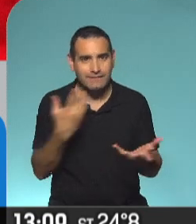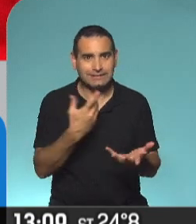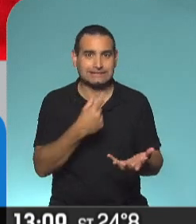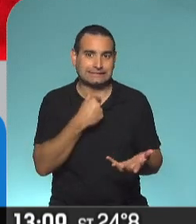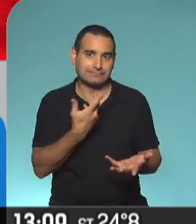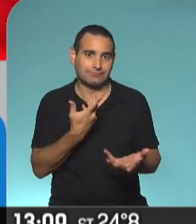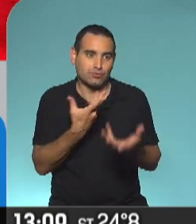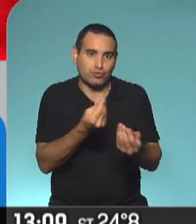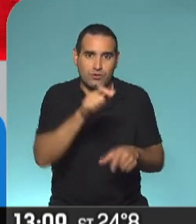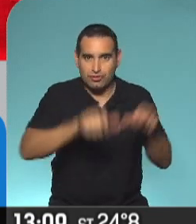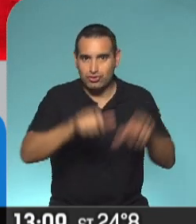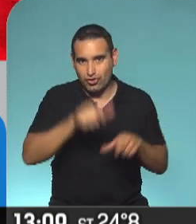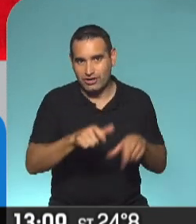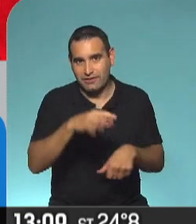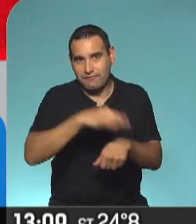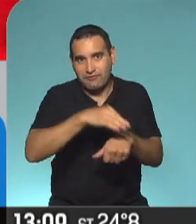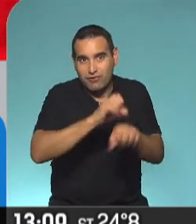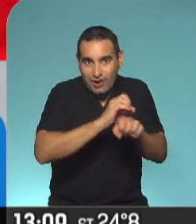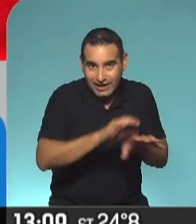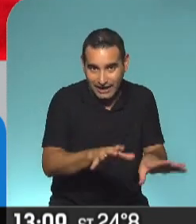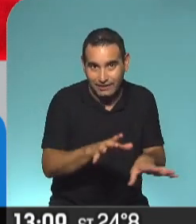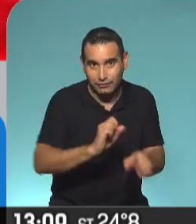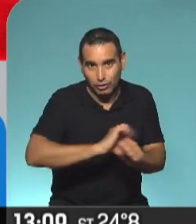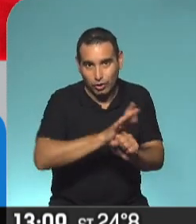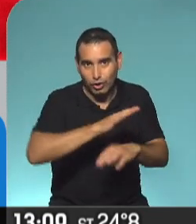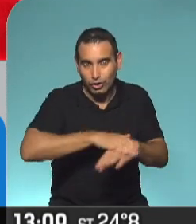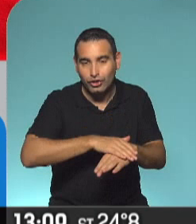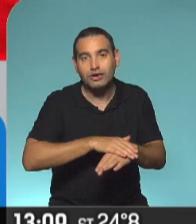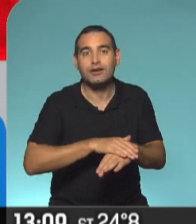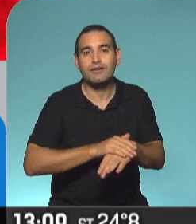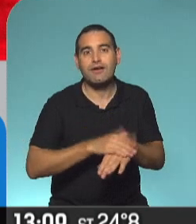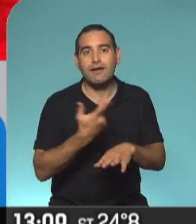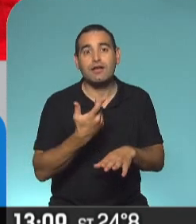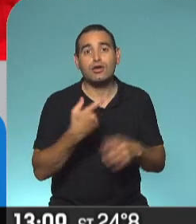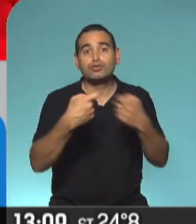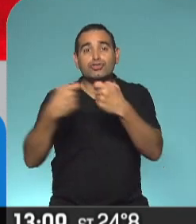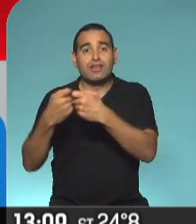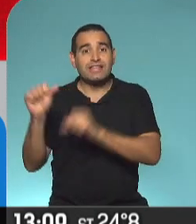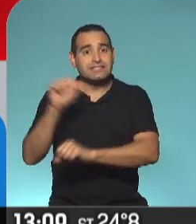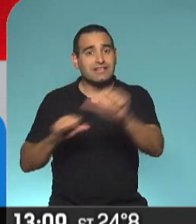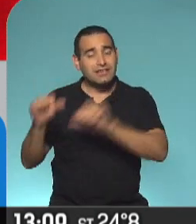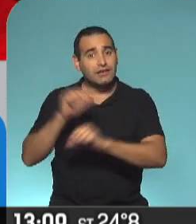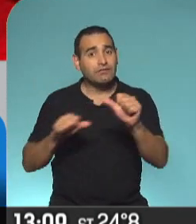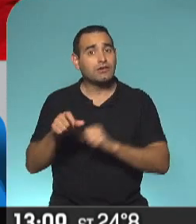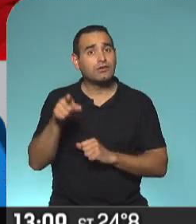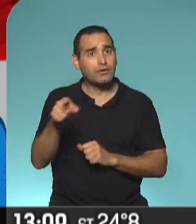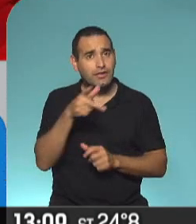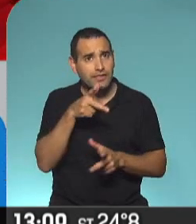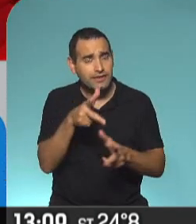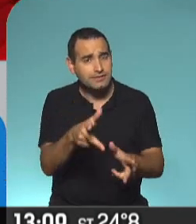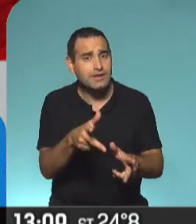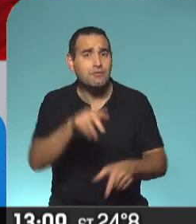la situación de aquellas personas que se encuentran en grave estado por el coronavirus, desde diferentes sociedades científicas se ha afirmado que